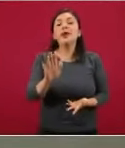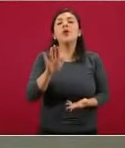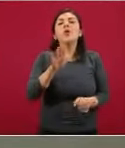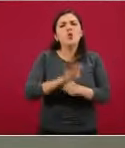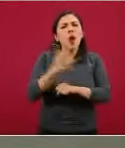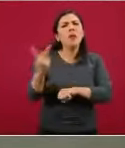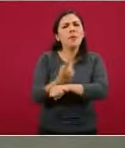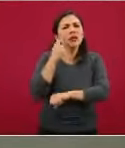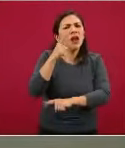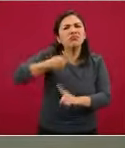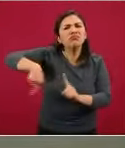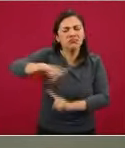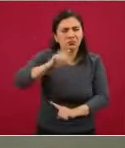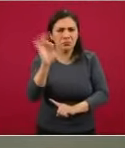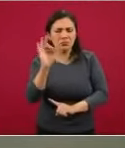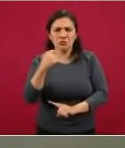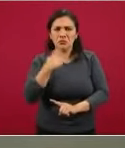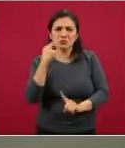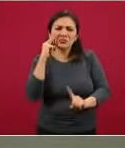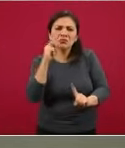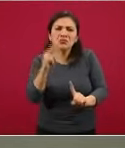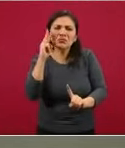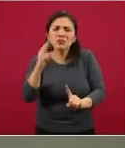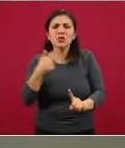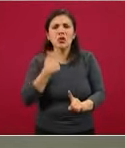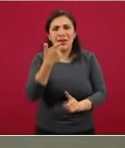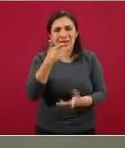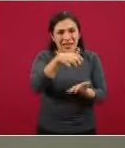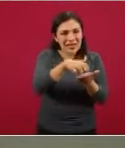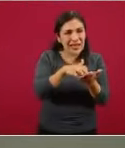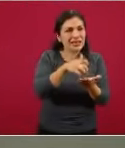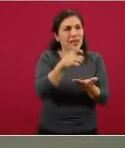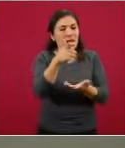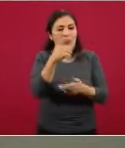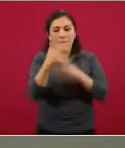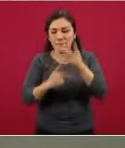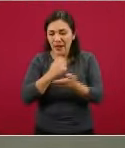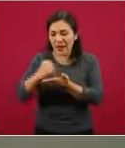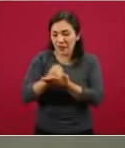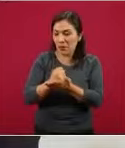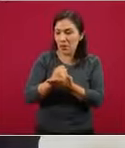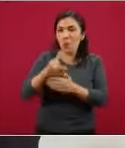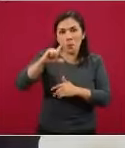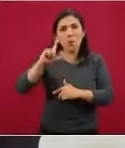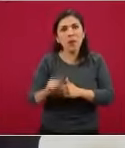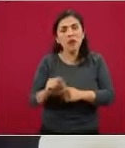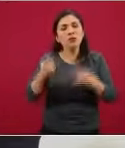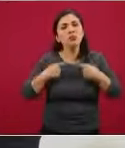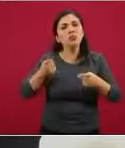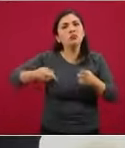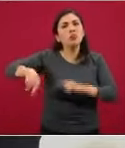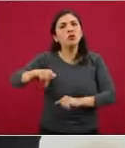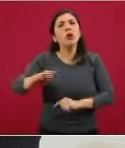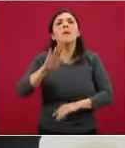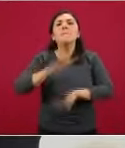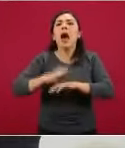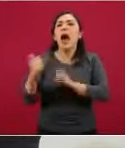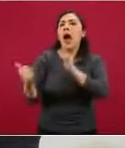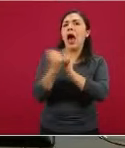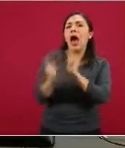que ha pasado es que a medida que nosotros hemos reducido el costo de los créditos, más gente ha tomado un financiamiento con